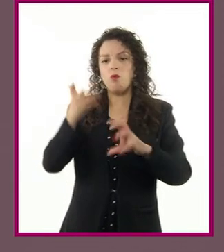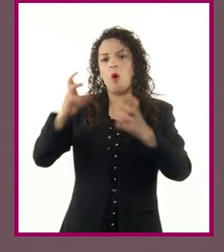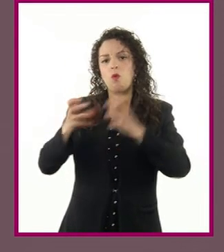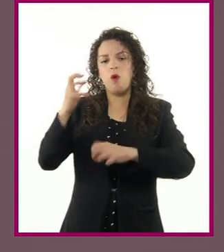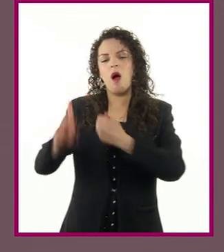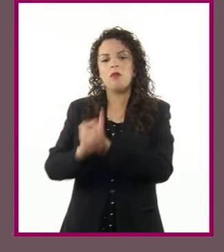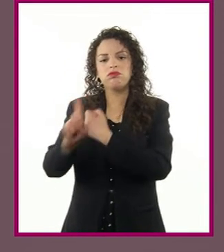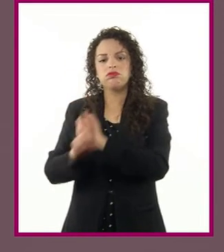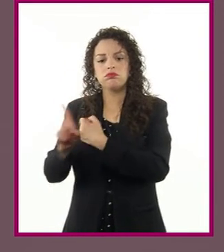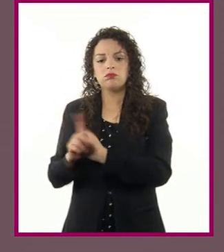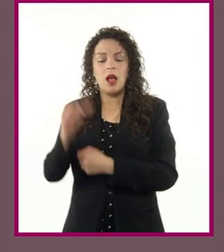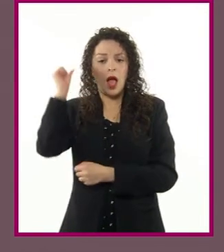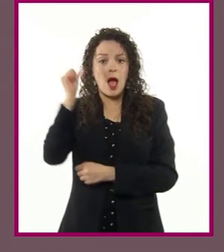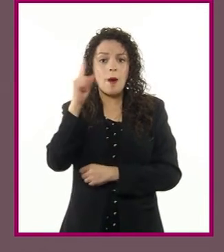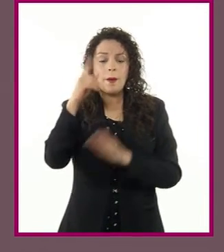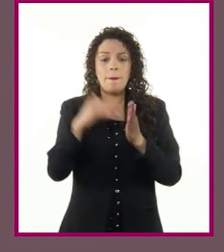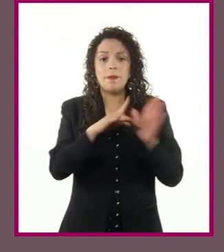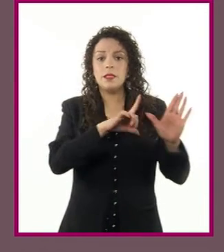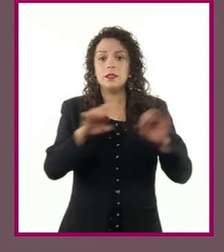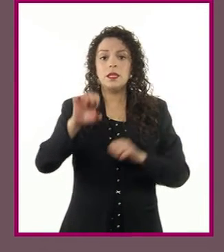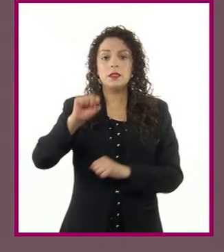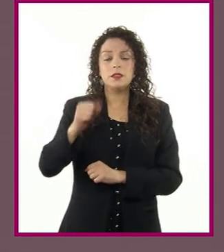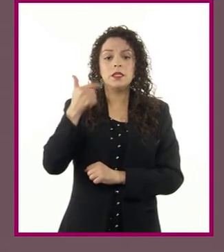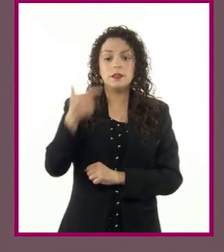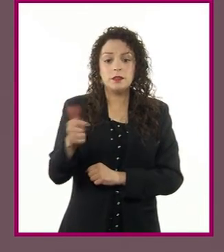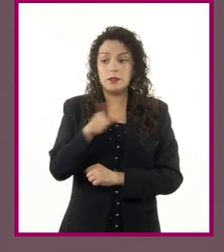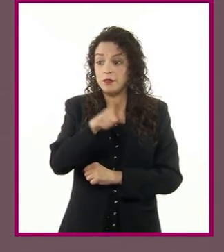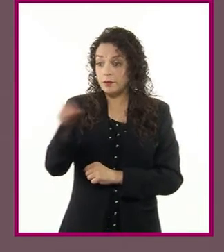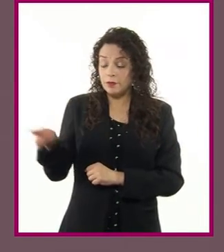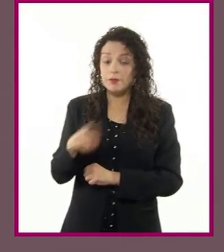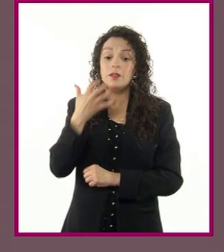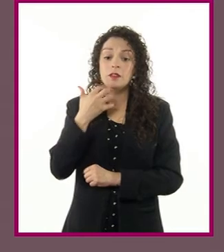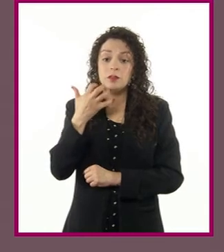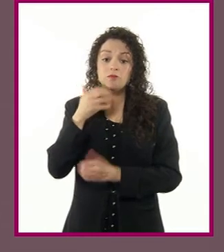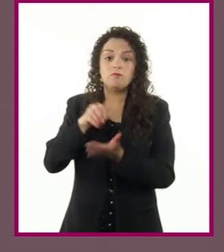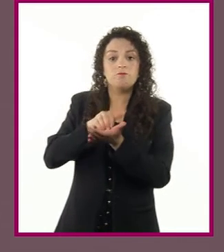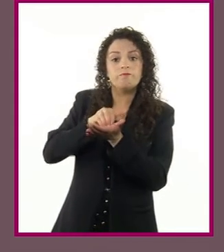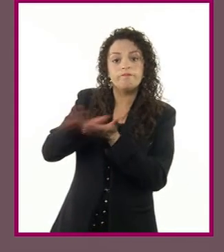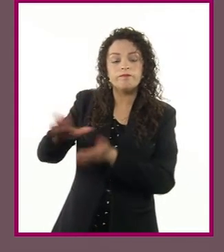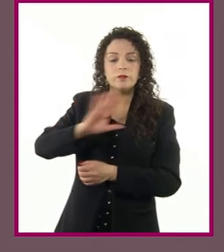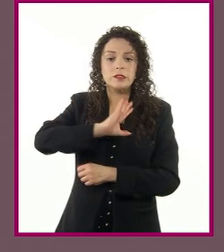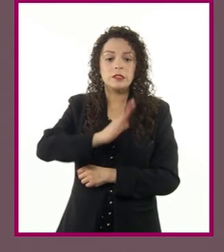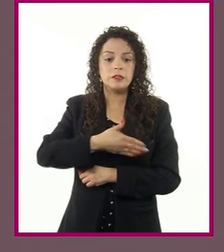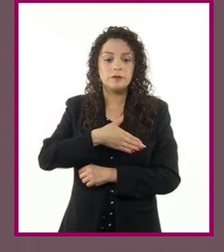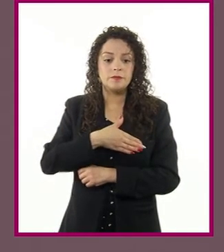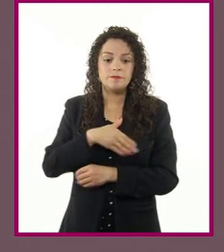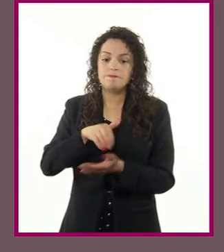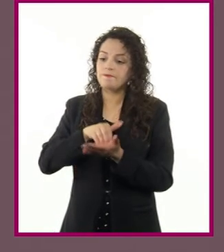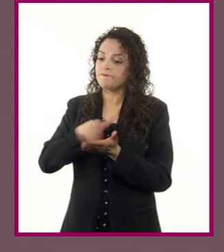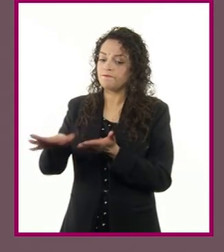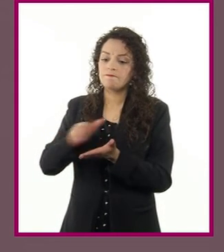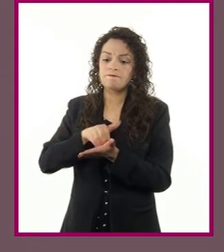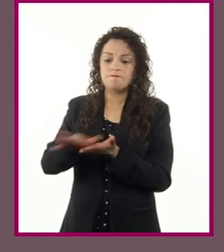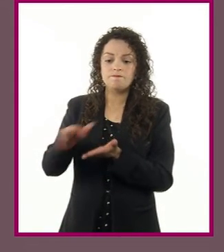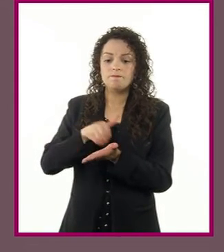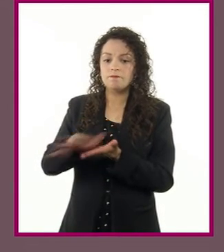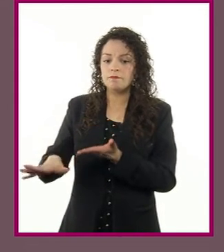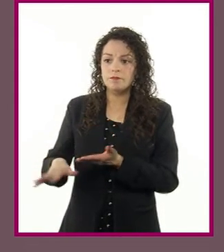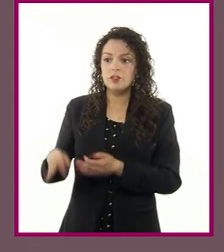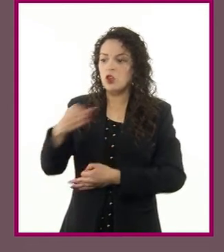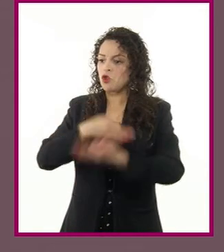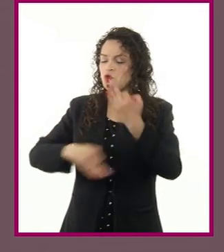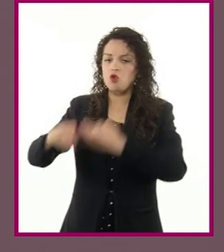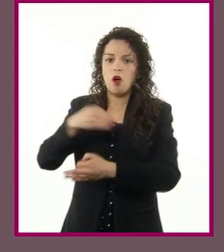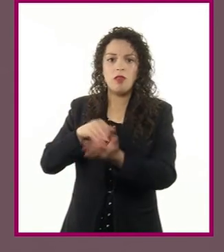de 1767, los jesuitas fueron expulsados de España y sus colonias, y sus